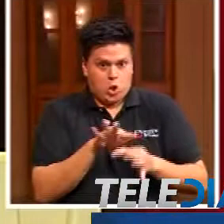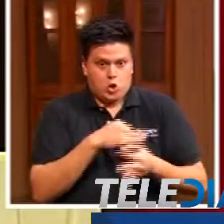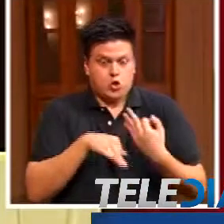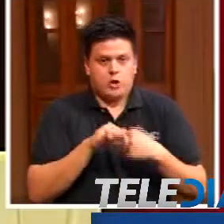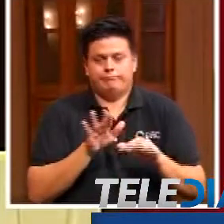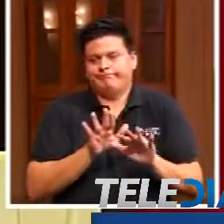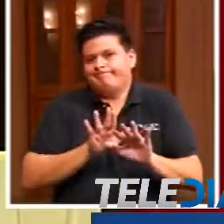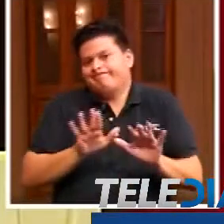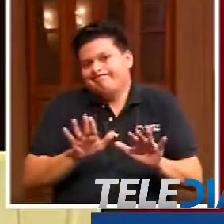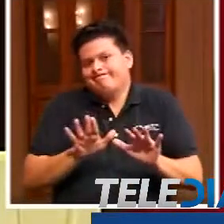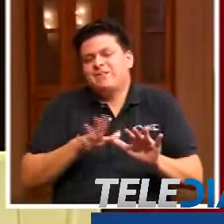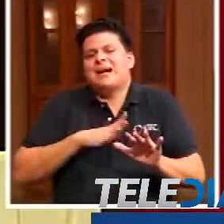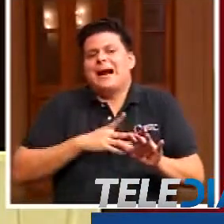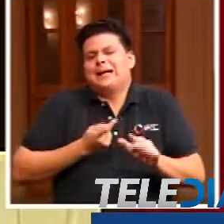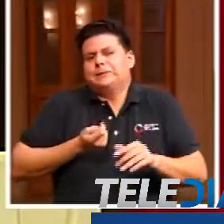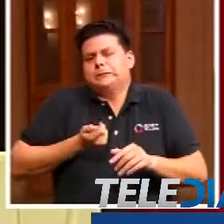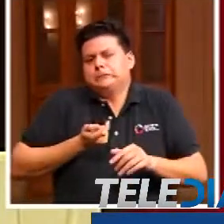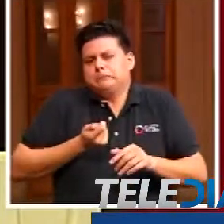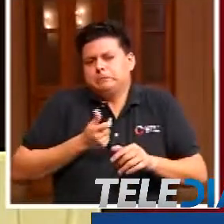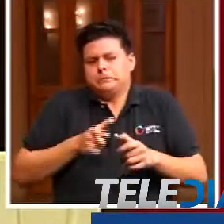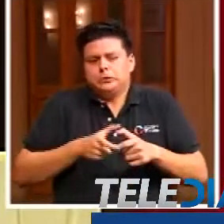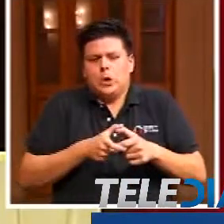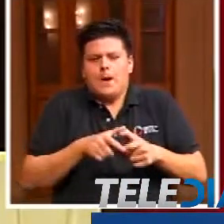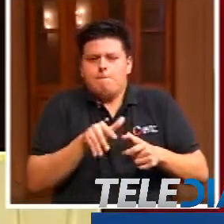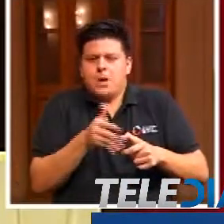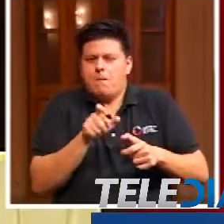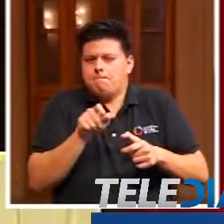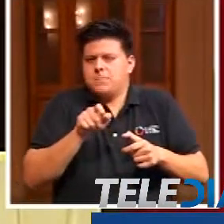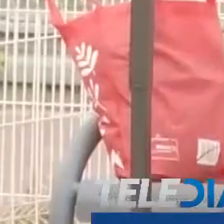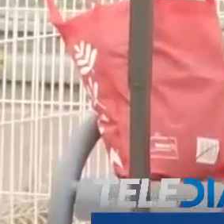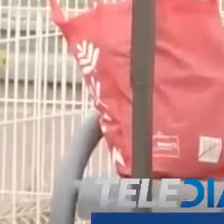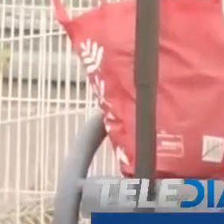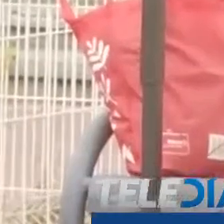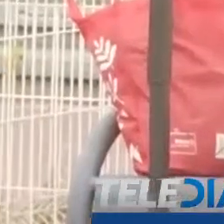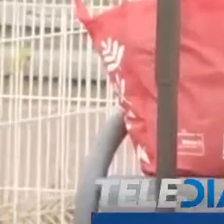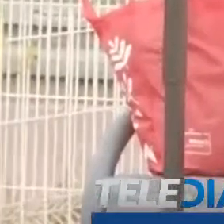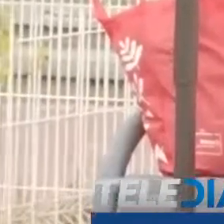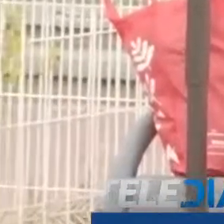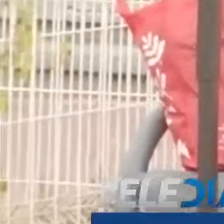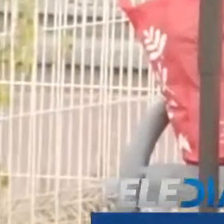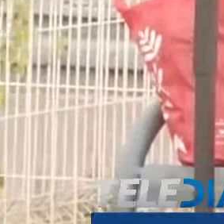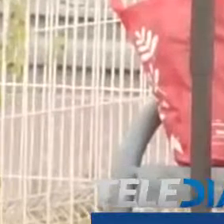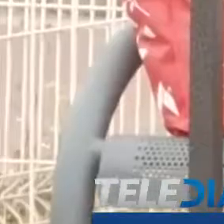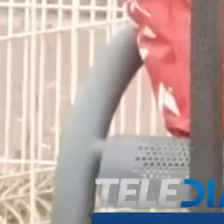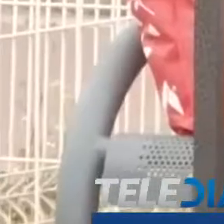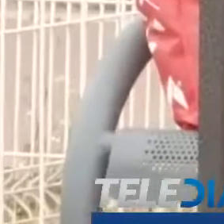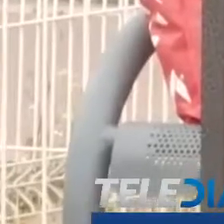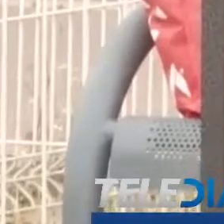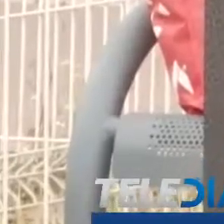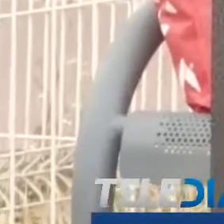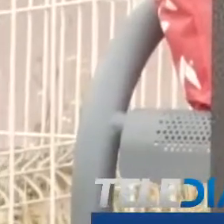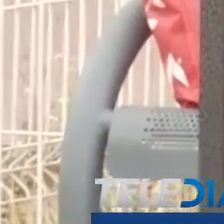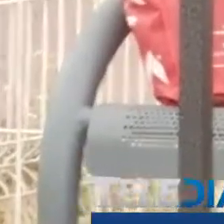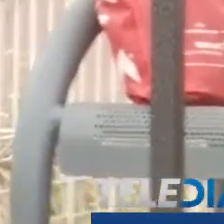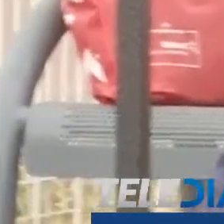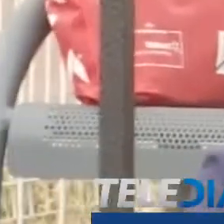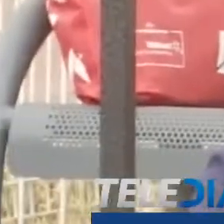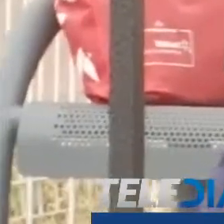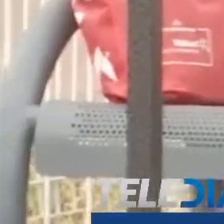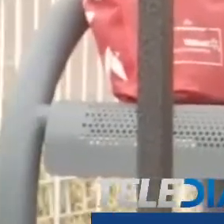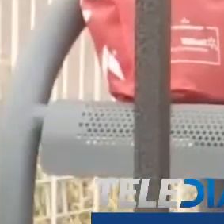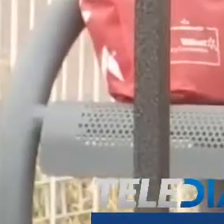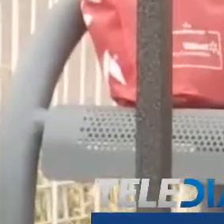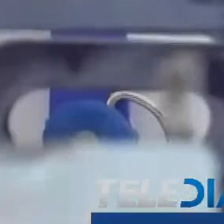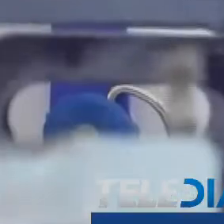este momento tenemos alrededor de 26.000 dosis. En un censo preliminar se tiene registro de